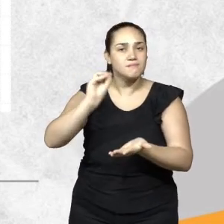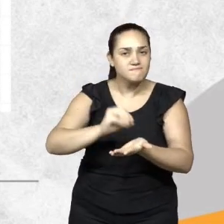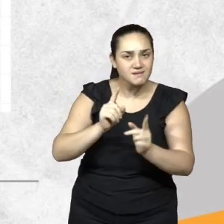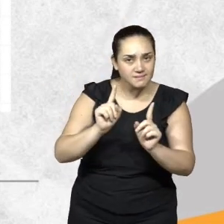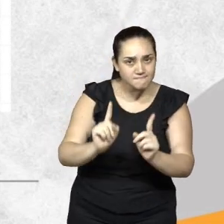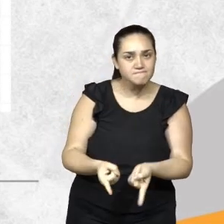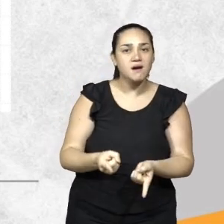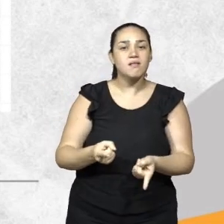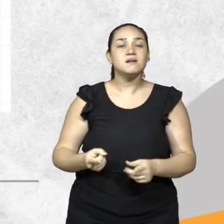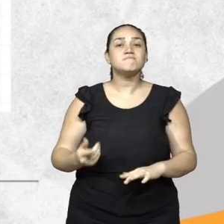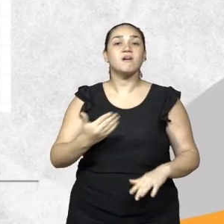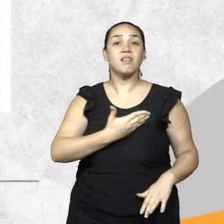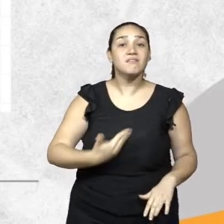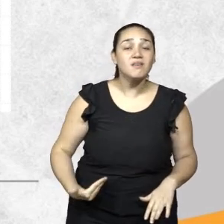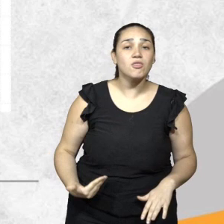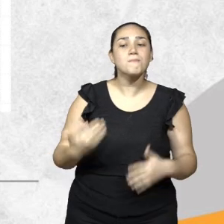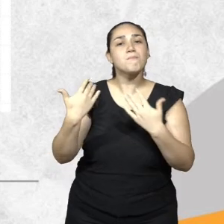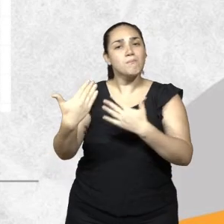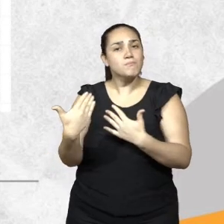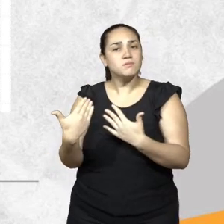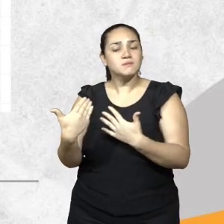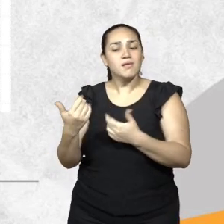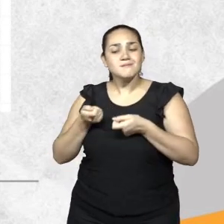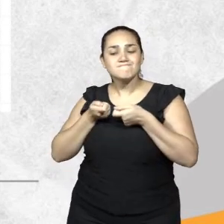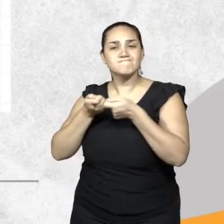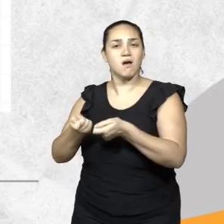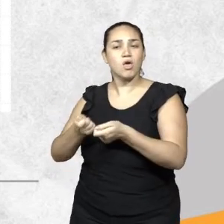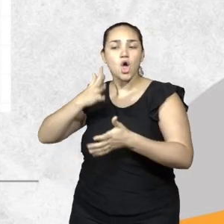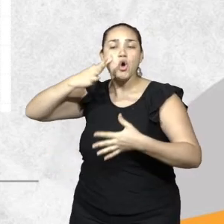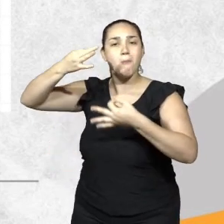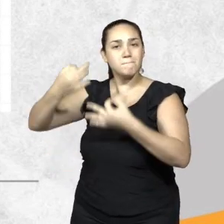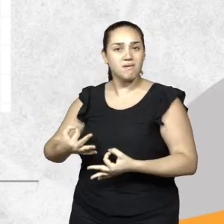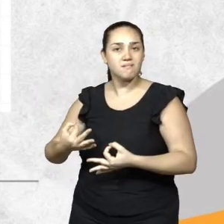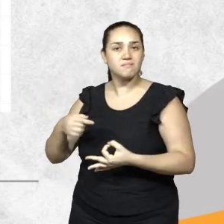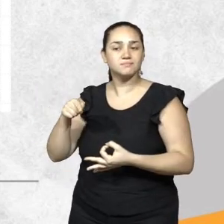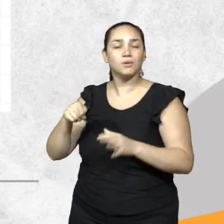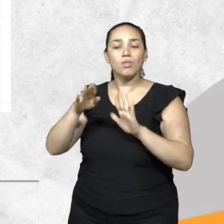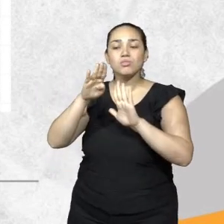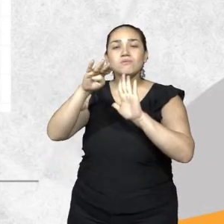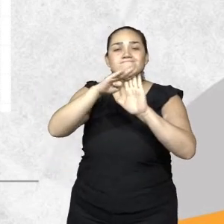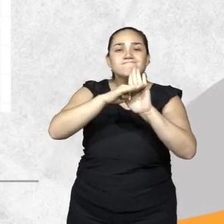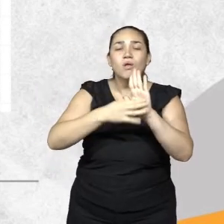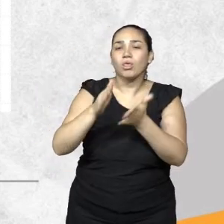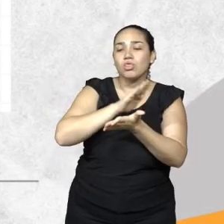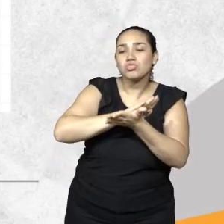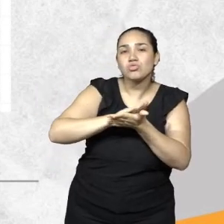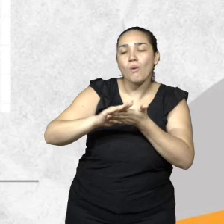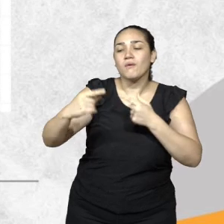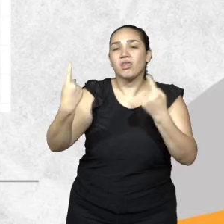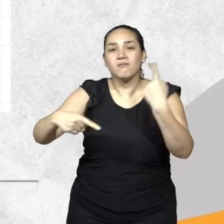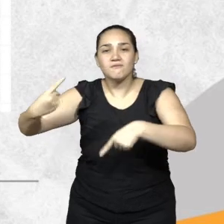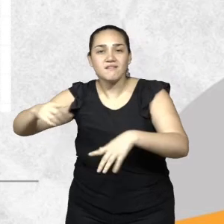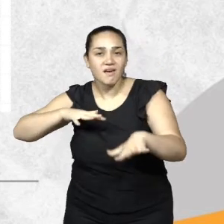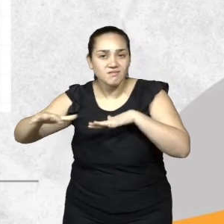el Estado siempre cuenta con la posibilidad de exigir el cumplimiento de nuevos requisitos a las diferentes actividades